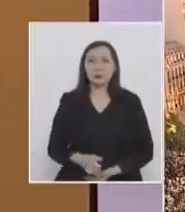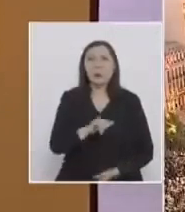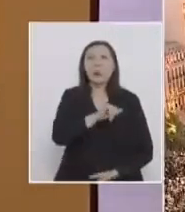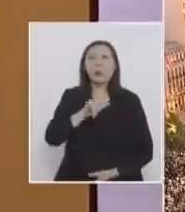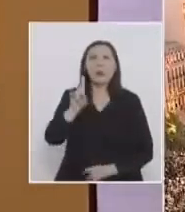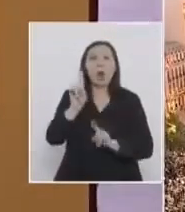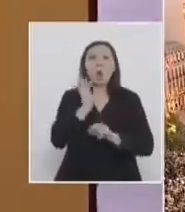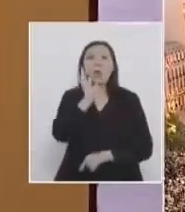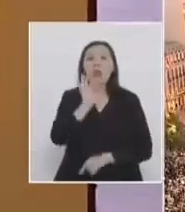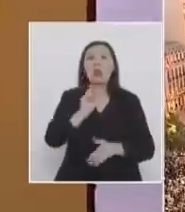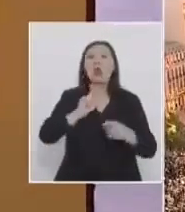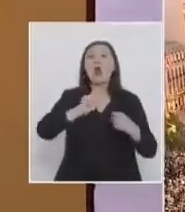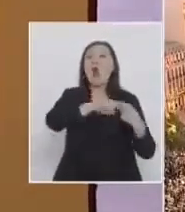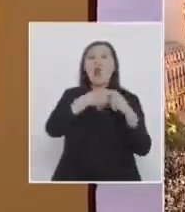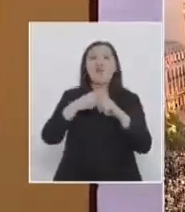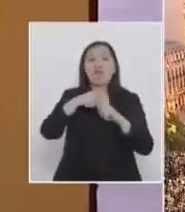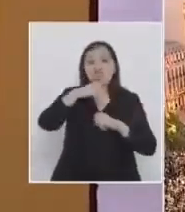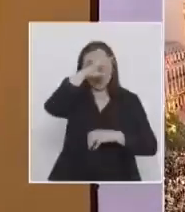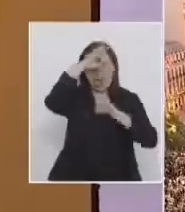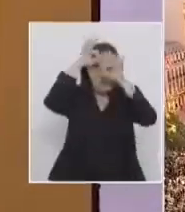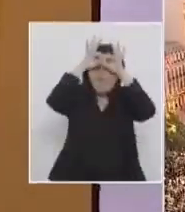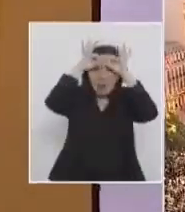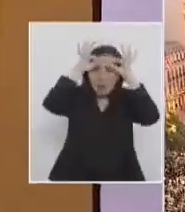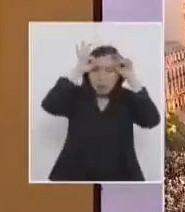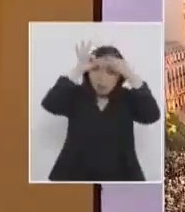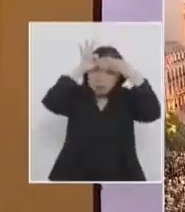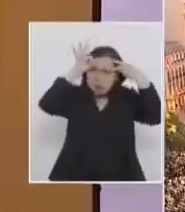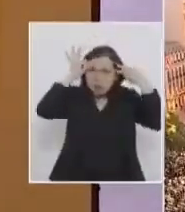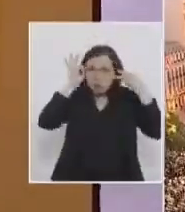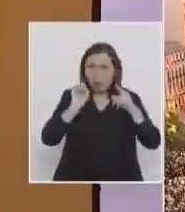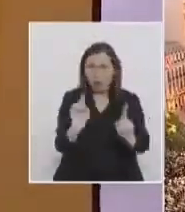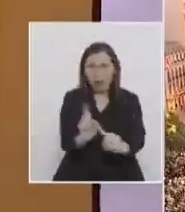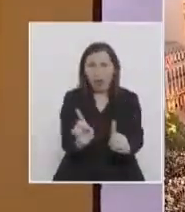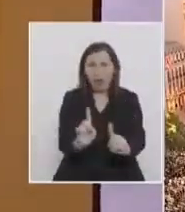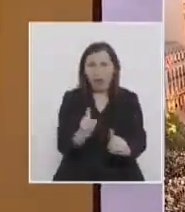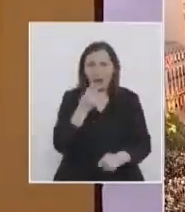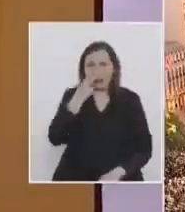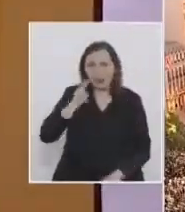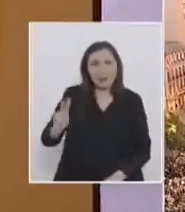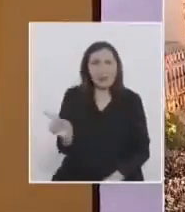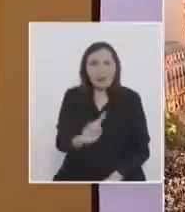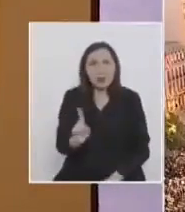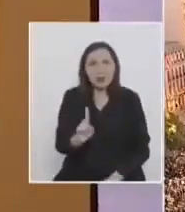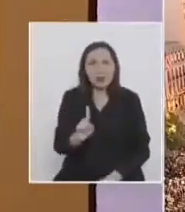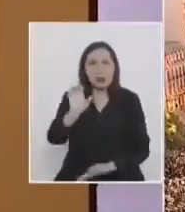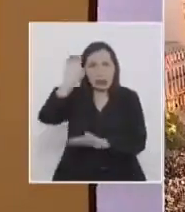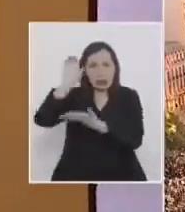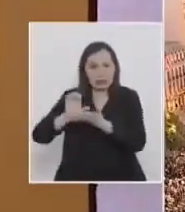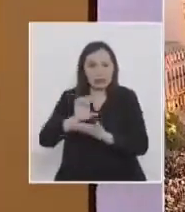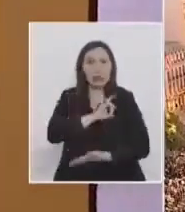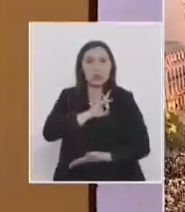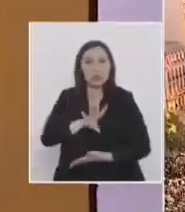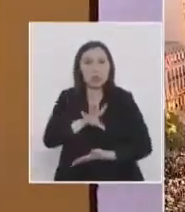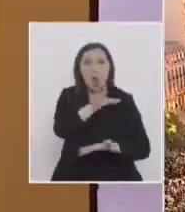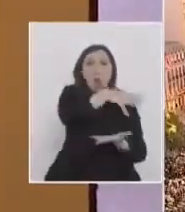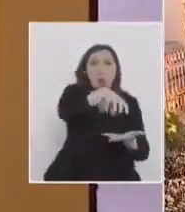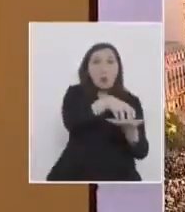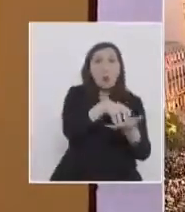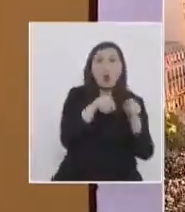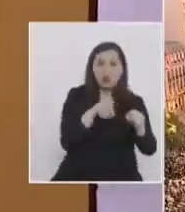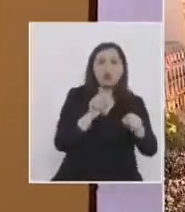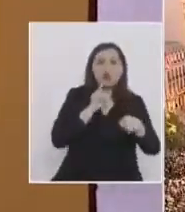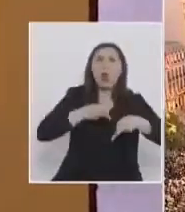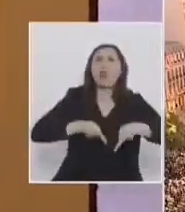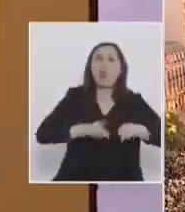Después algunos decían el conflicto mapuche. No, señores, no es el conflicto mapuche. Es el conflicto entre el Estado chileno y un pueblo que tiene